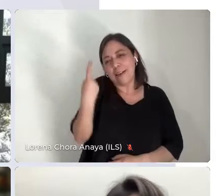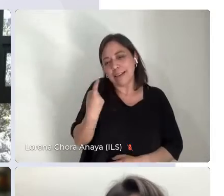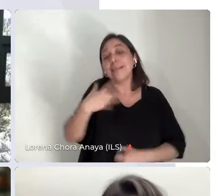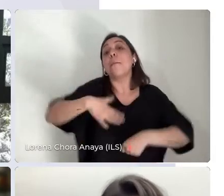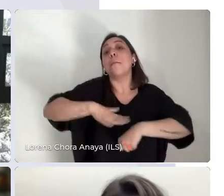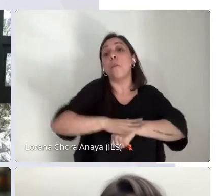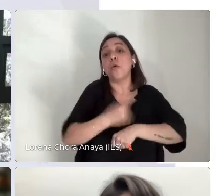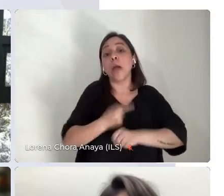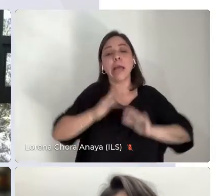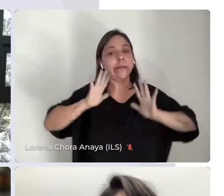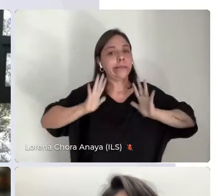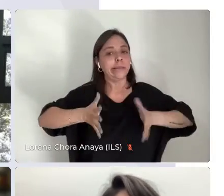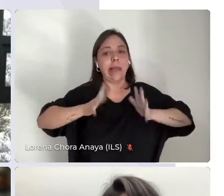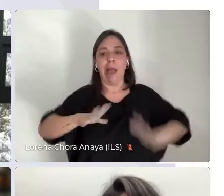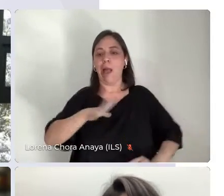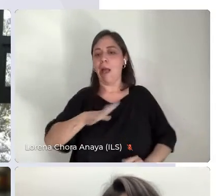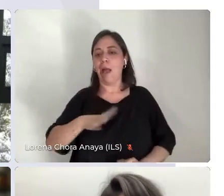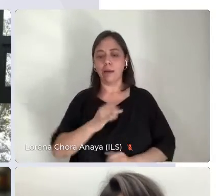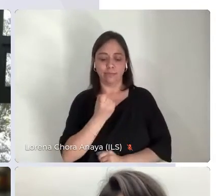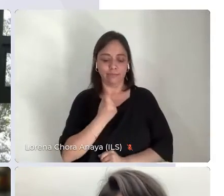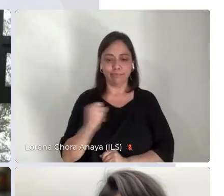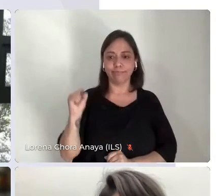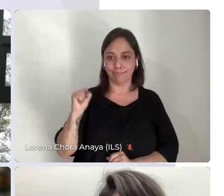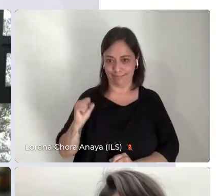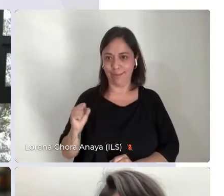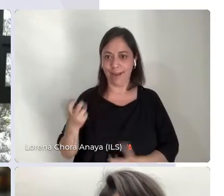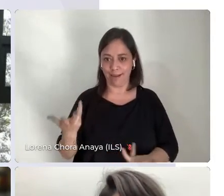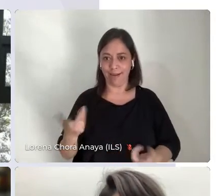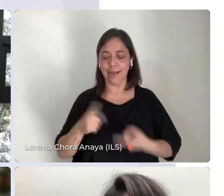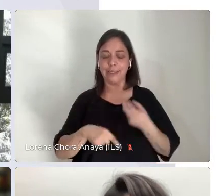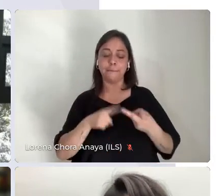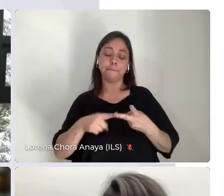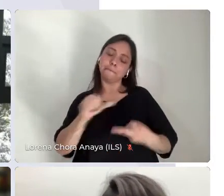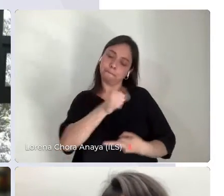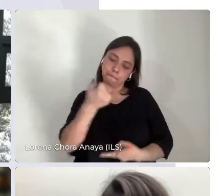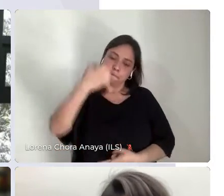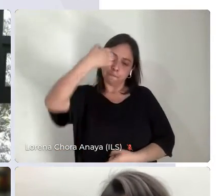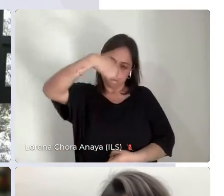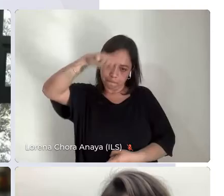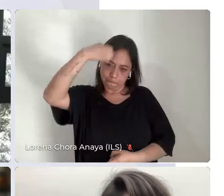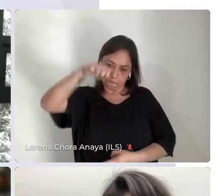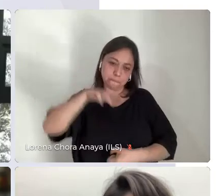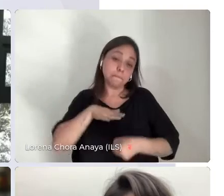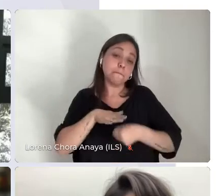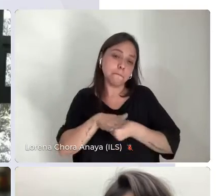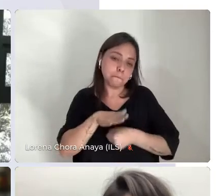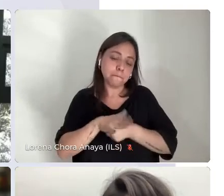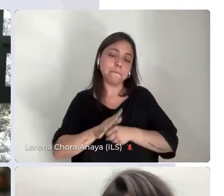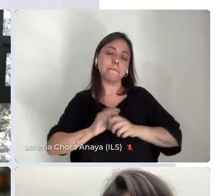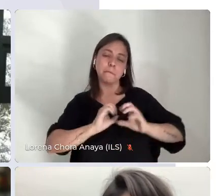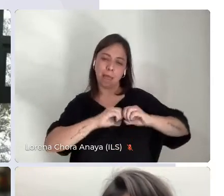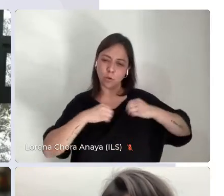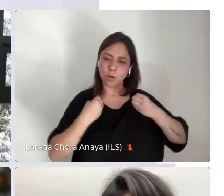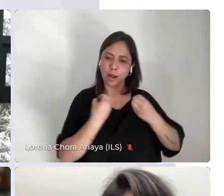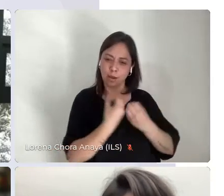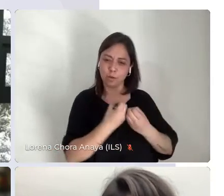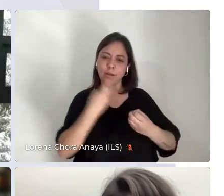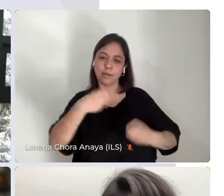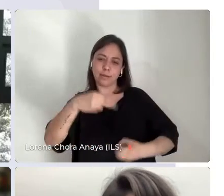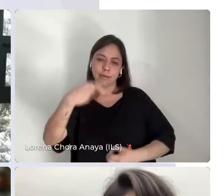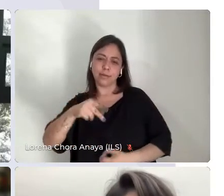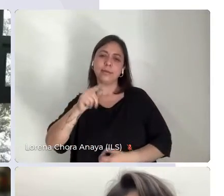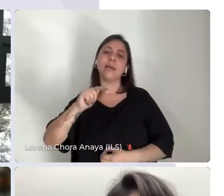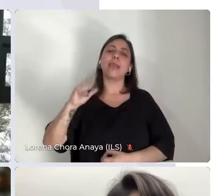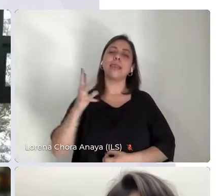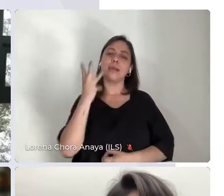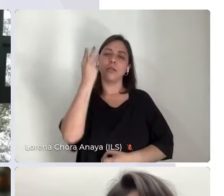están instaladas. Otra experiencia que les quiero comentar es en una organización que apoyamos que se llama Technovation Girls